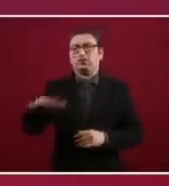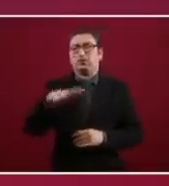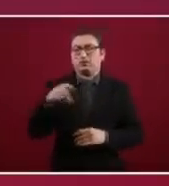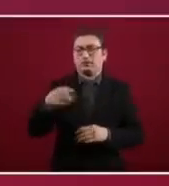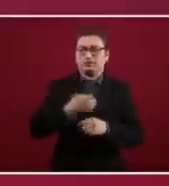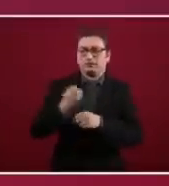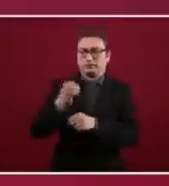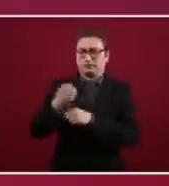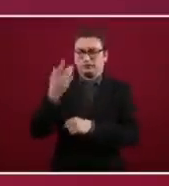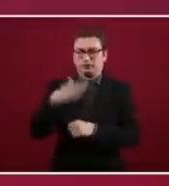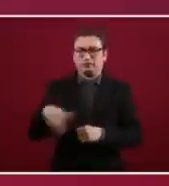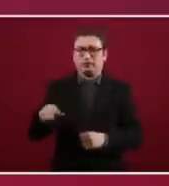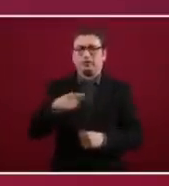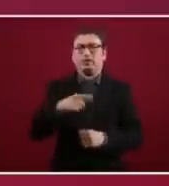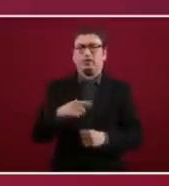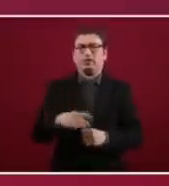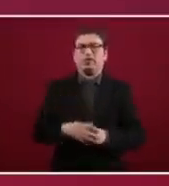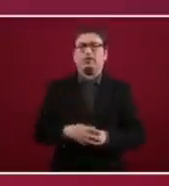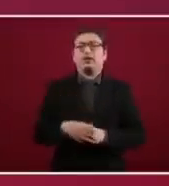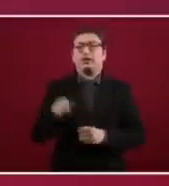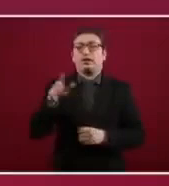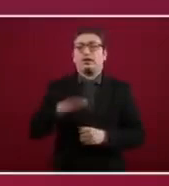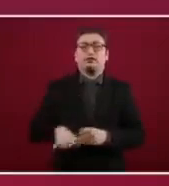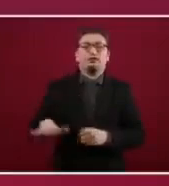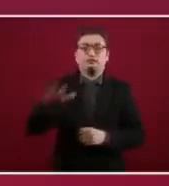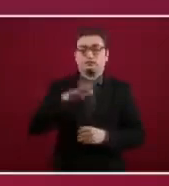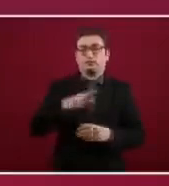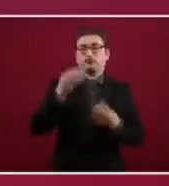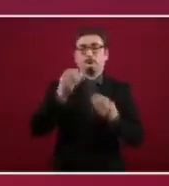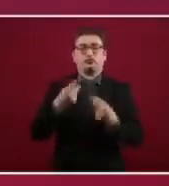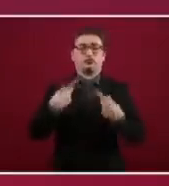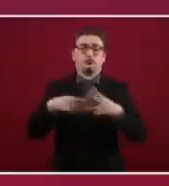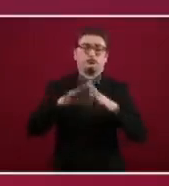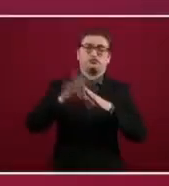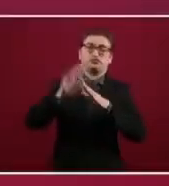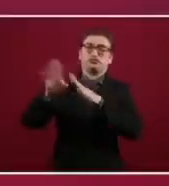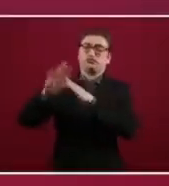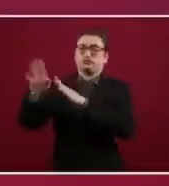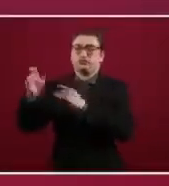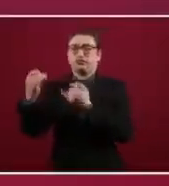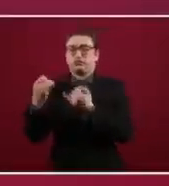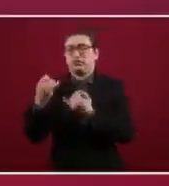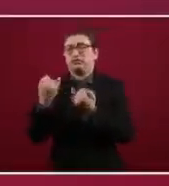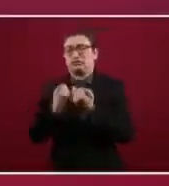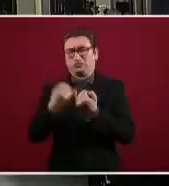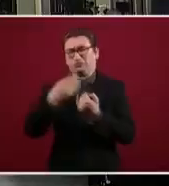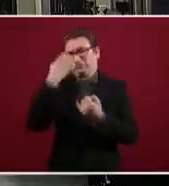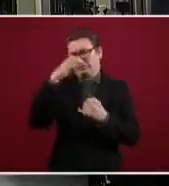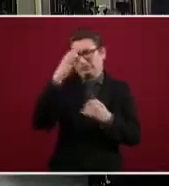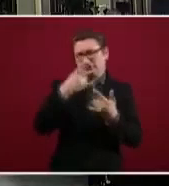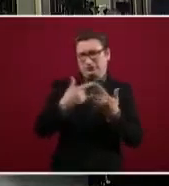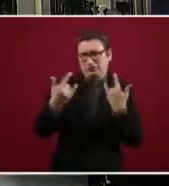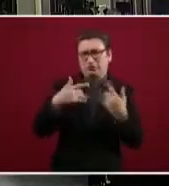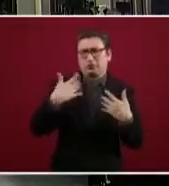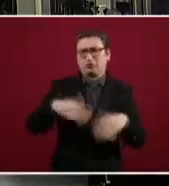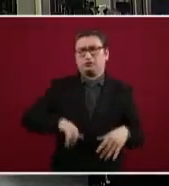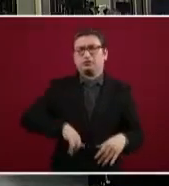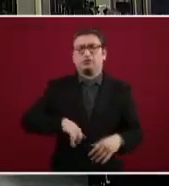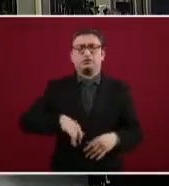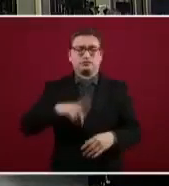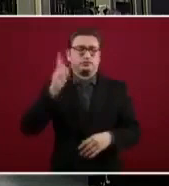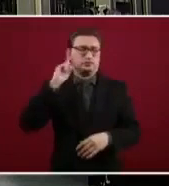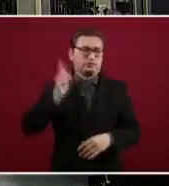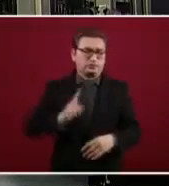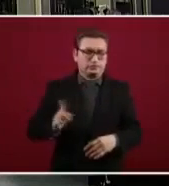con mayor población fuera tiene experiencias interesantes también zacatecas michoacán